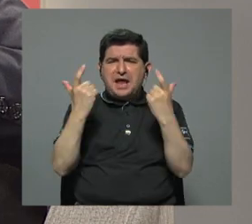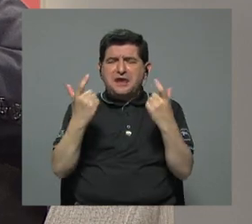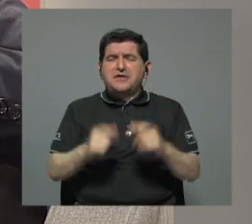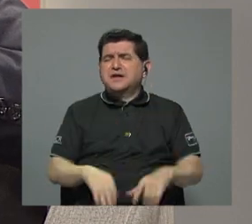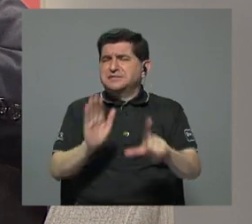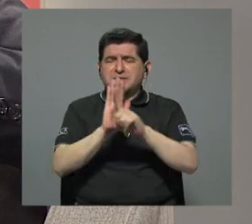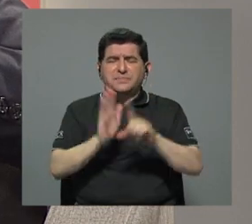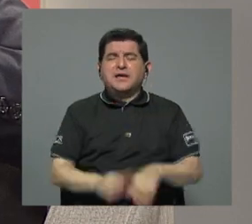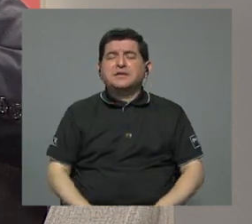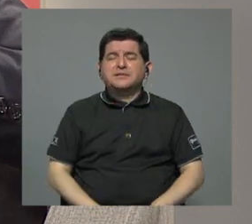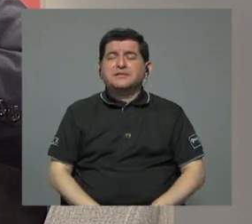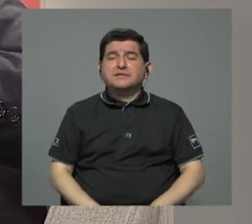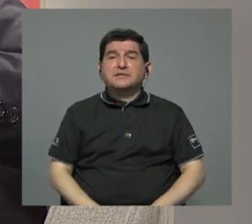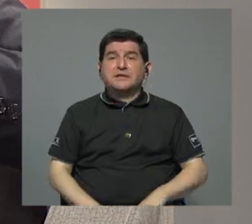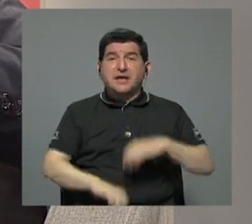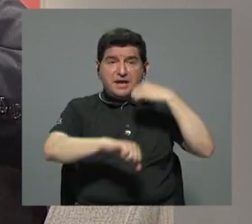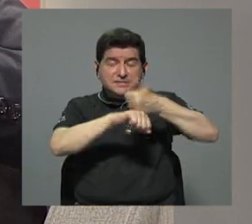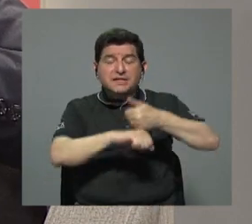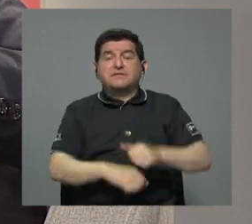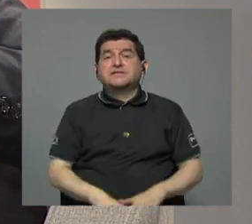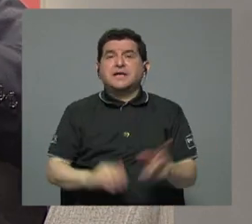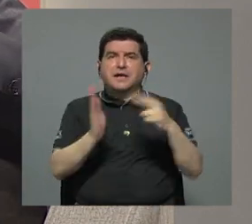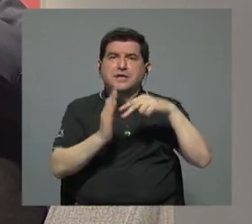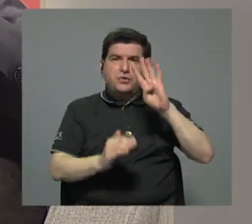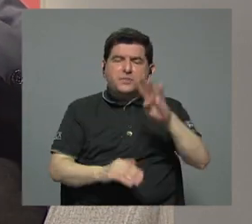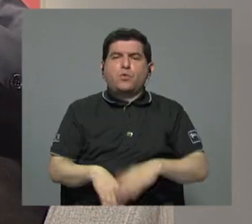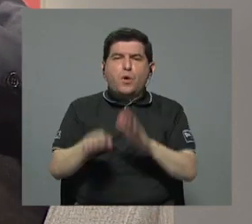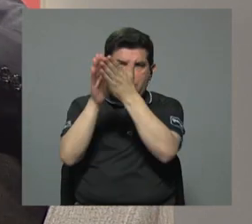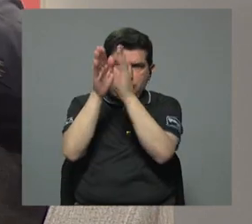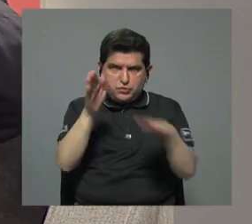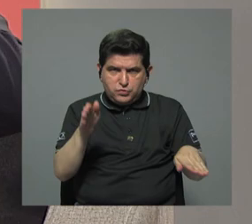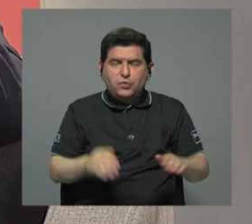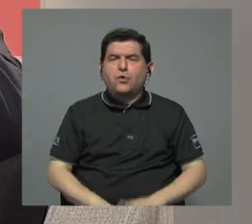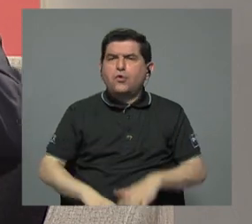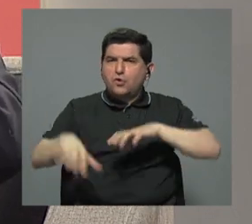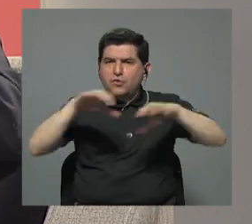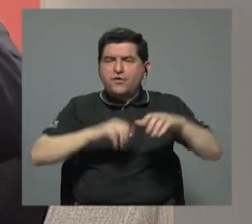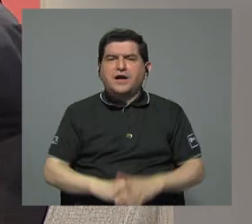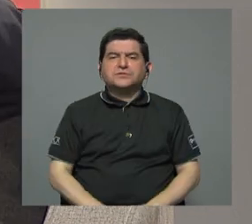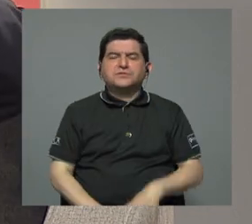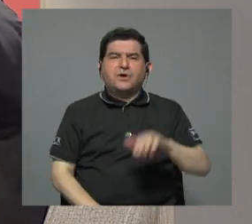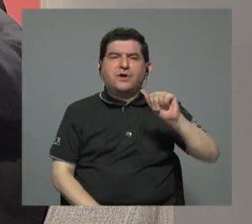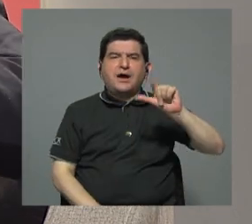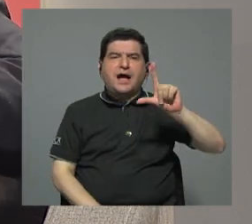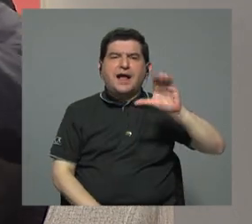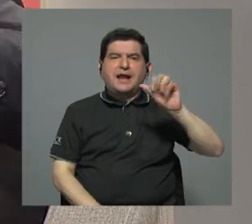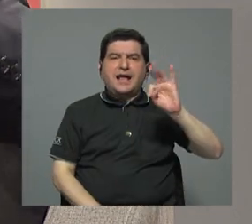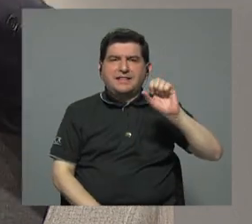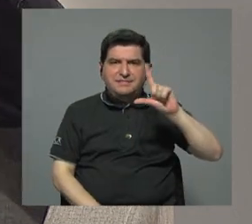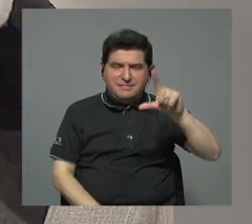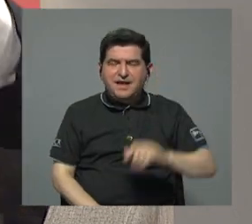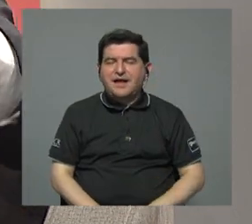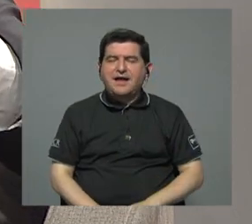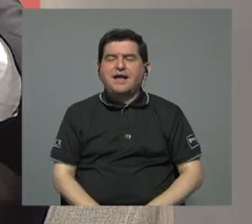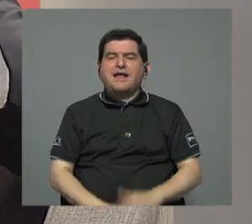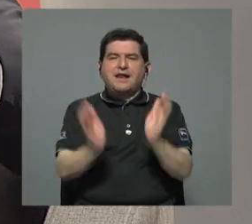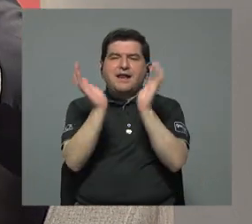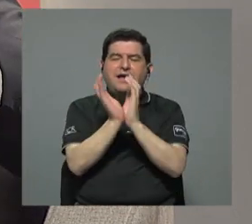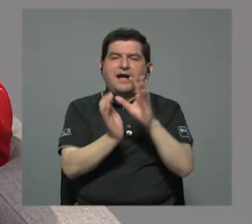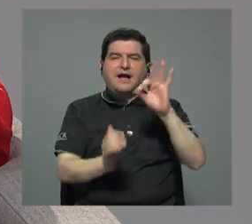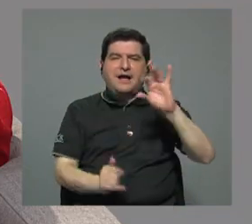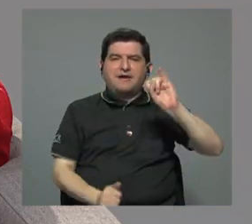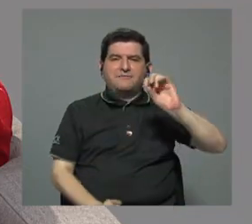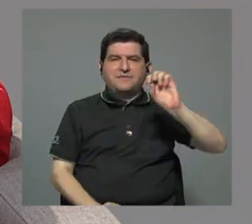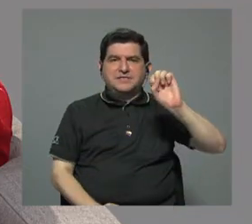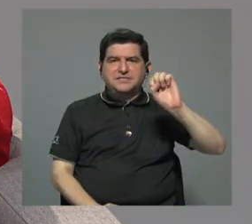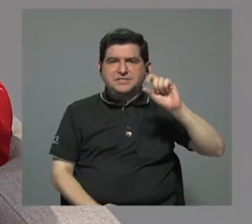profesionales de la contraloría allá por 2004 en reacción a alcatel a caja free and hell y salió esta ley que los